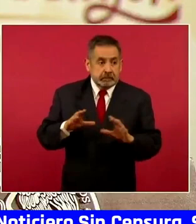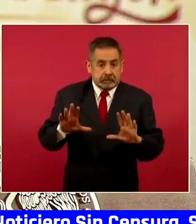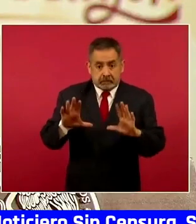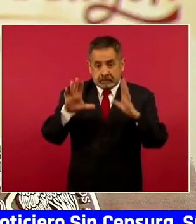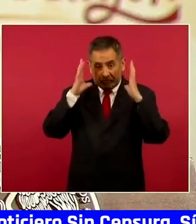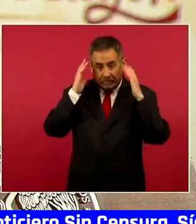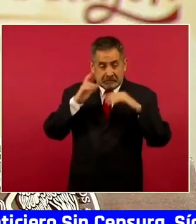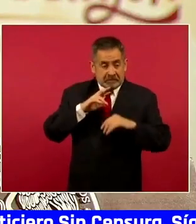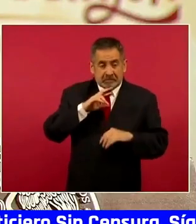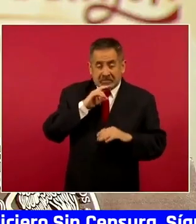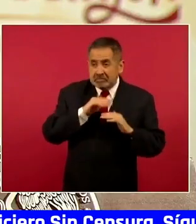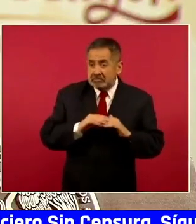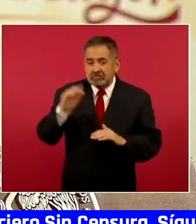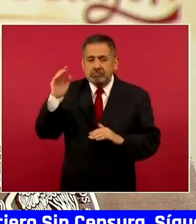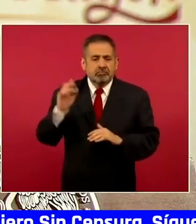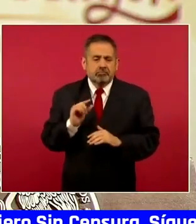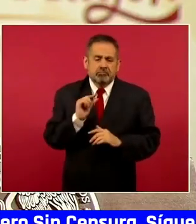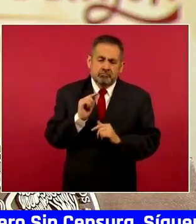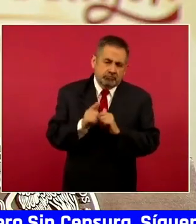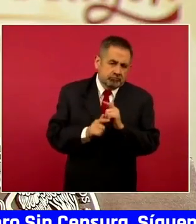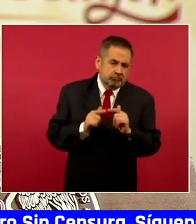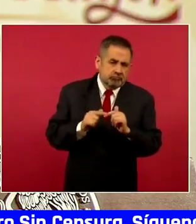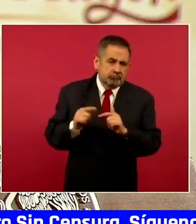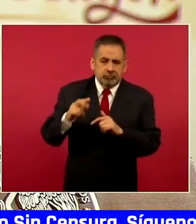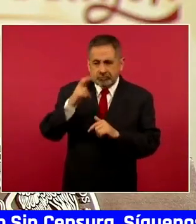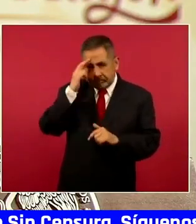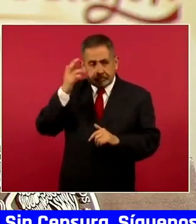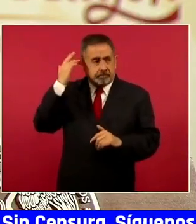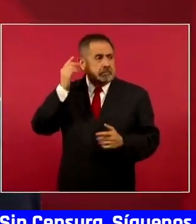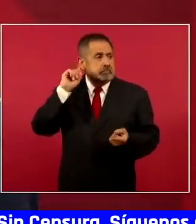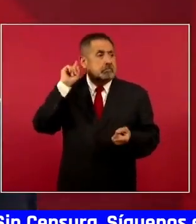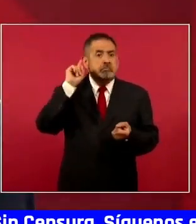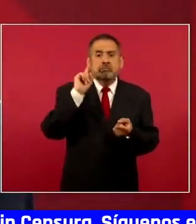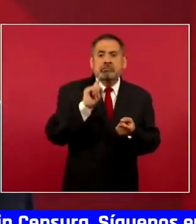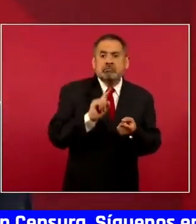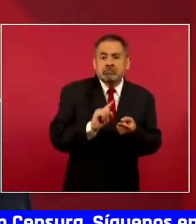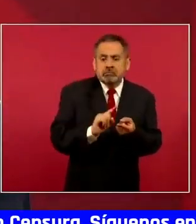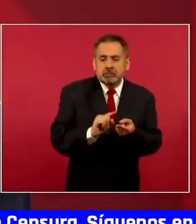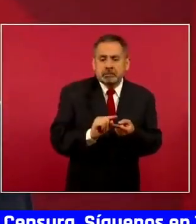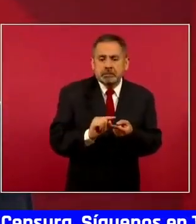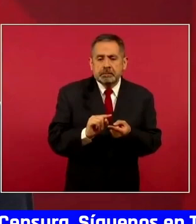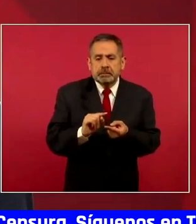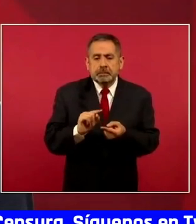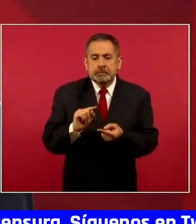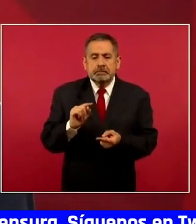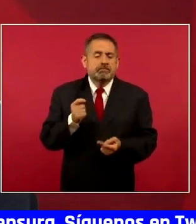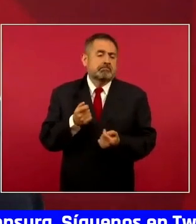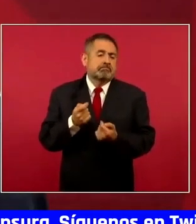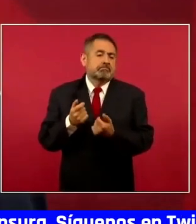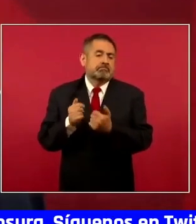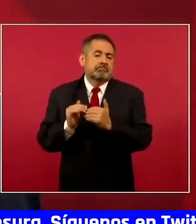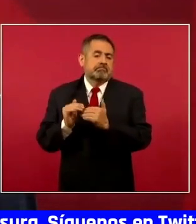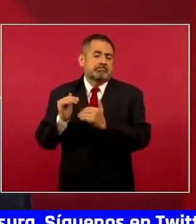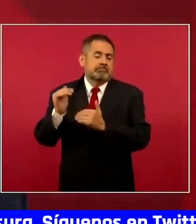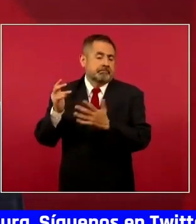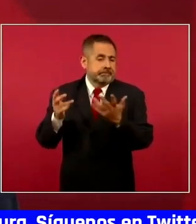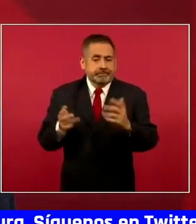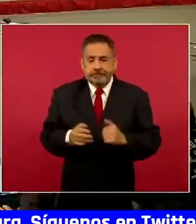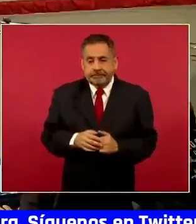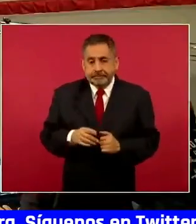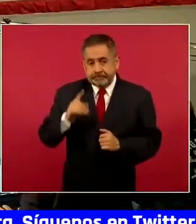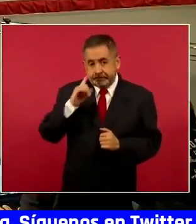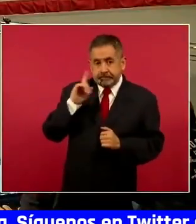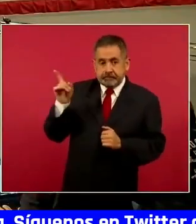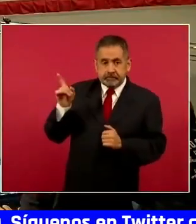es mucho más lento de lo que fue la reducción de casos y esto es muy importante tenerlo presente. Como podemos ver en la